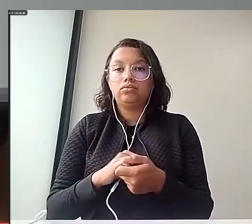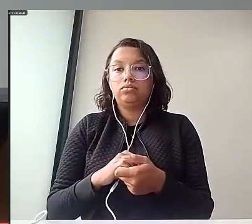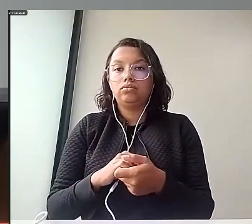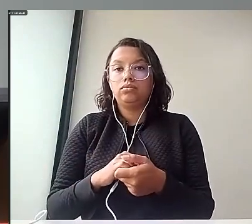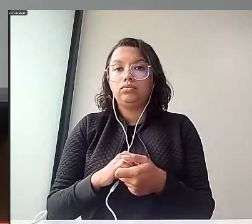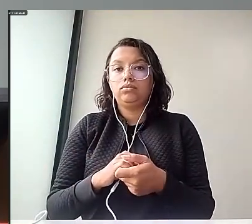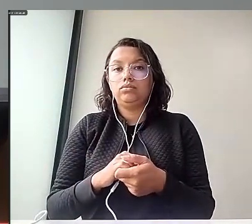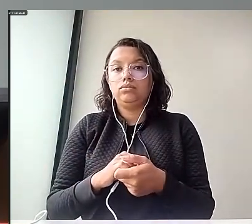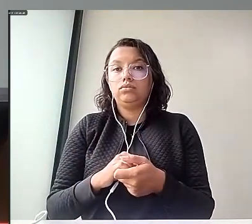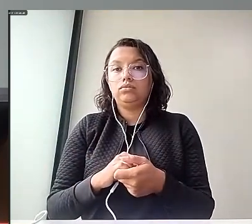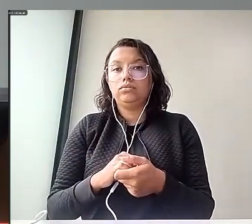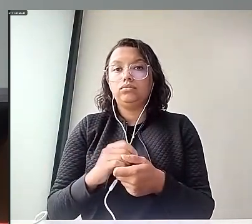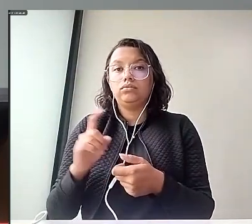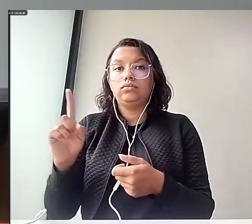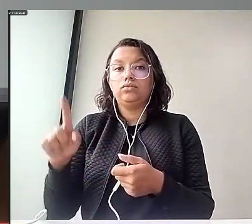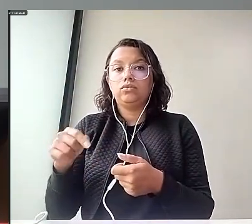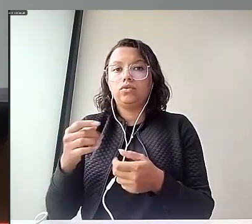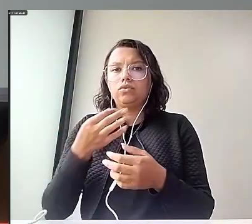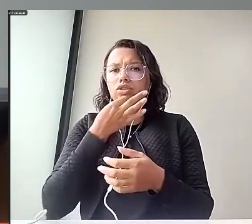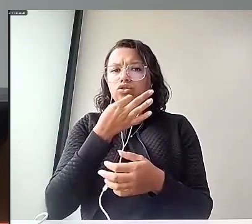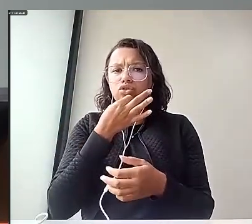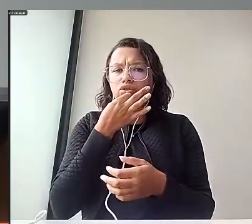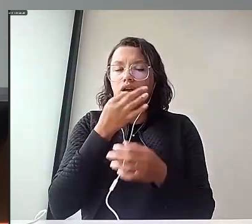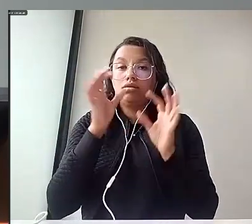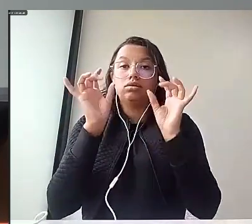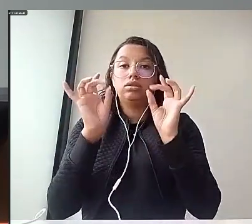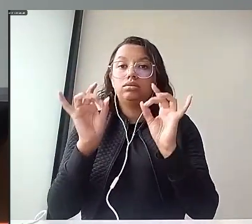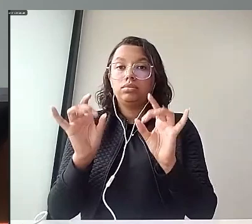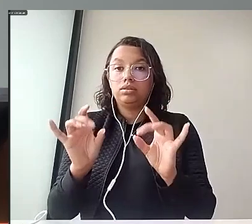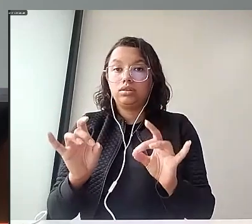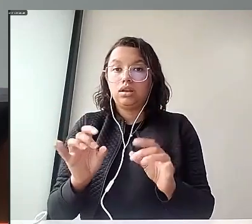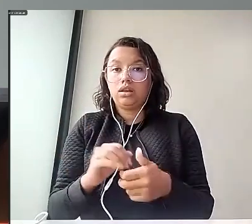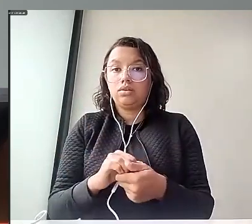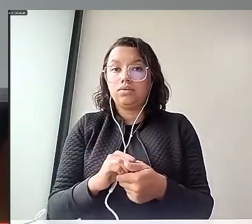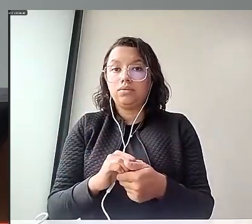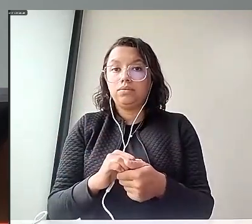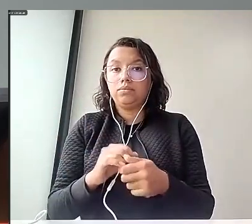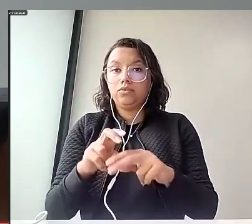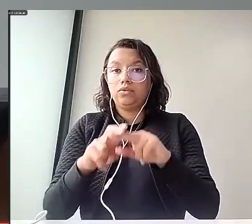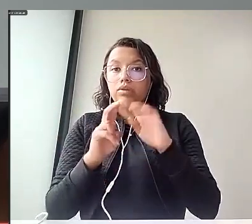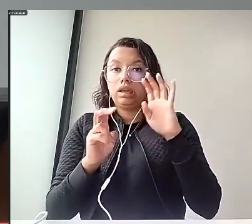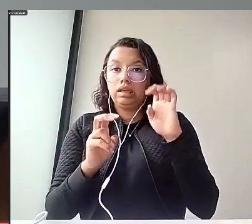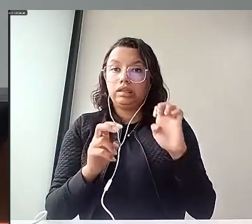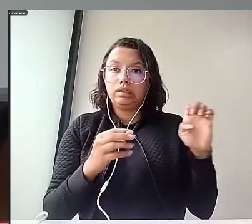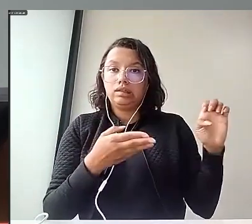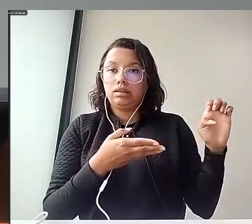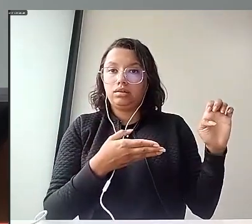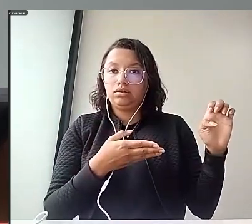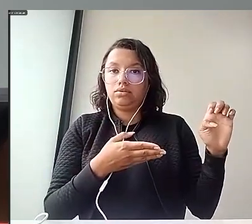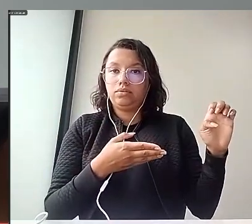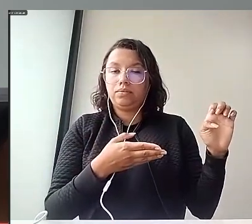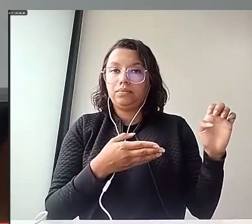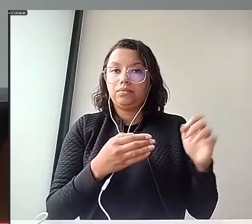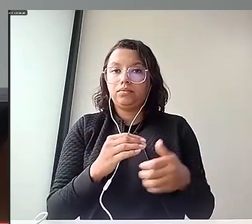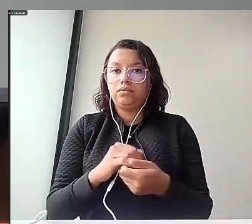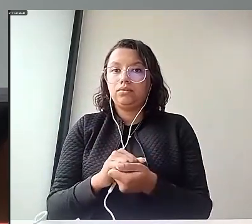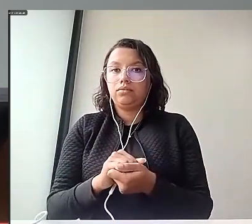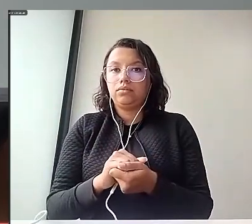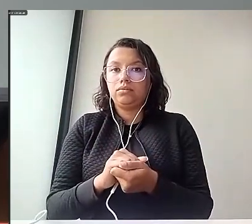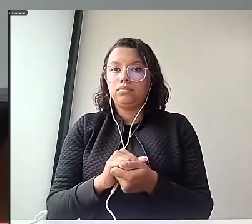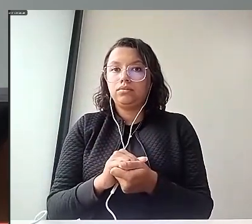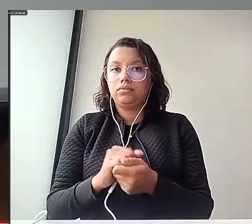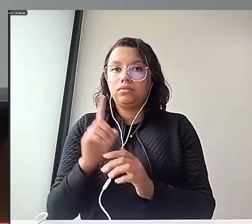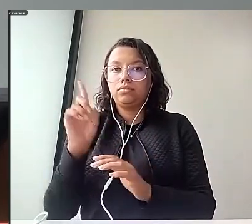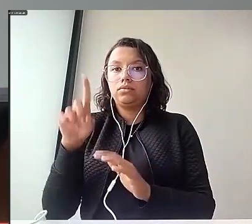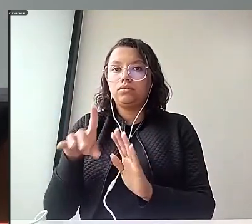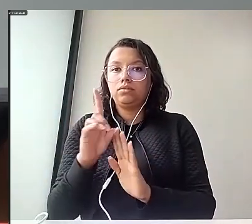fueron criticados en especial por la izquierda como derechos puramente abstractos, que son derechos muy